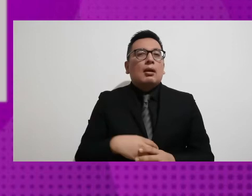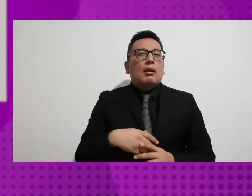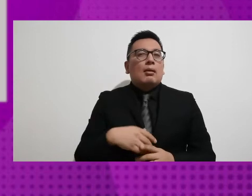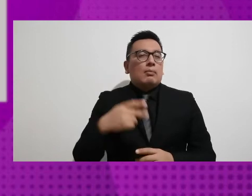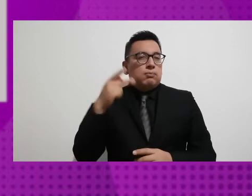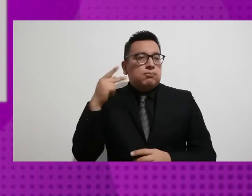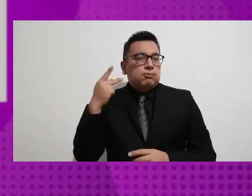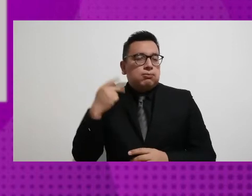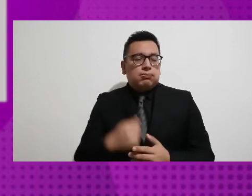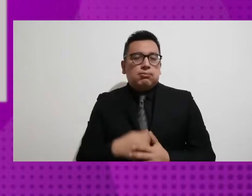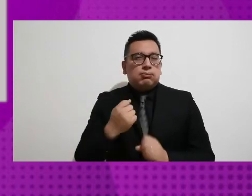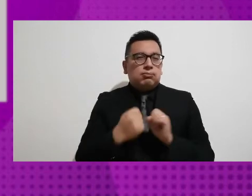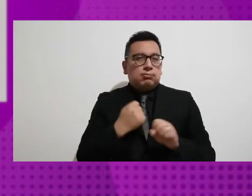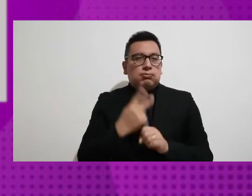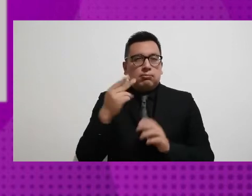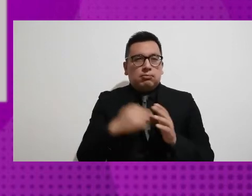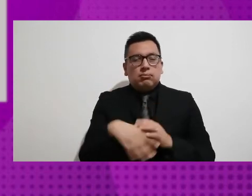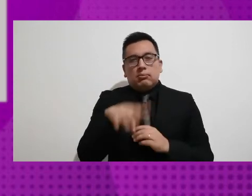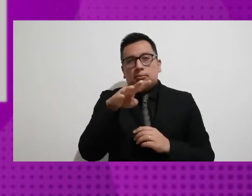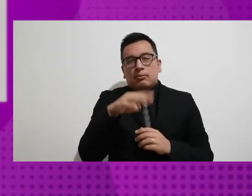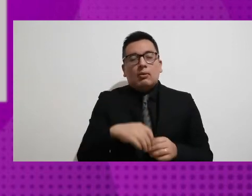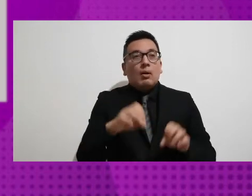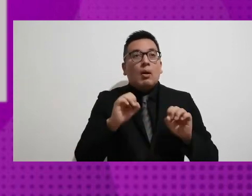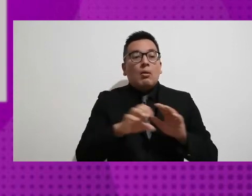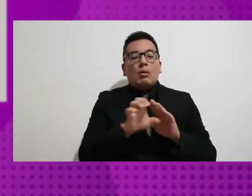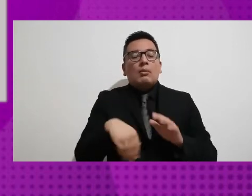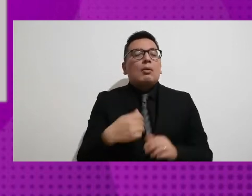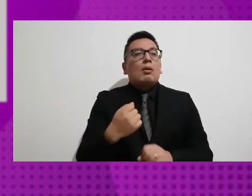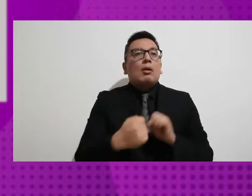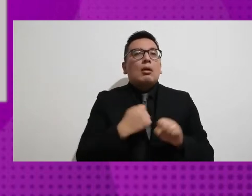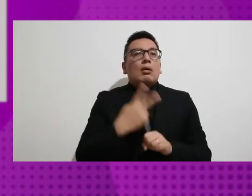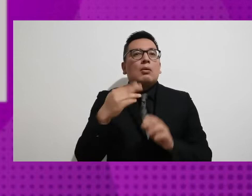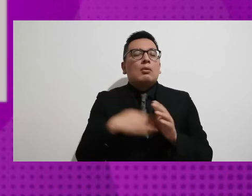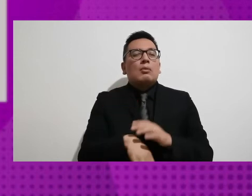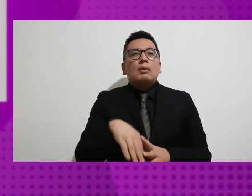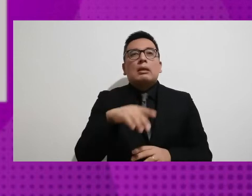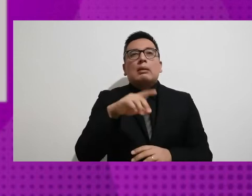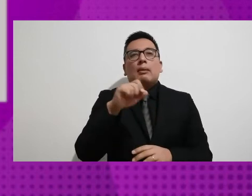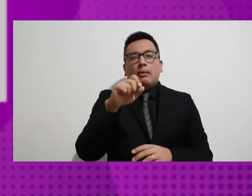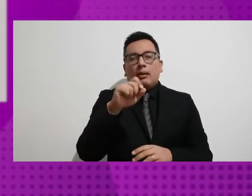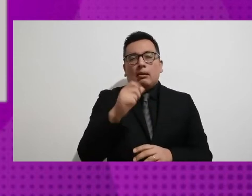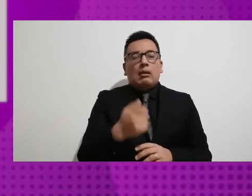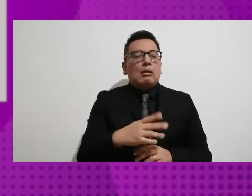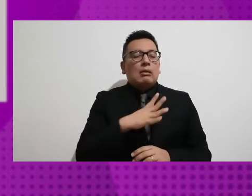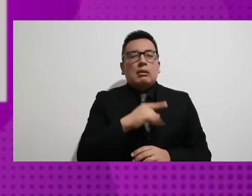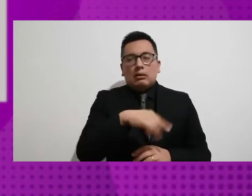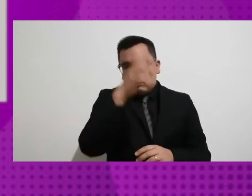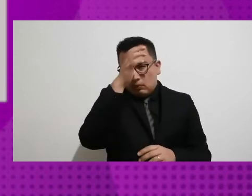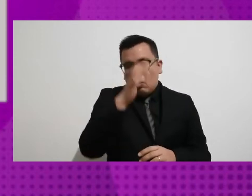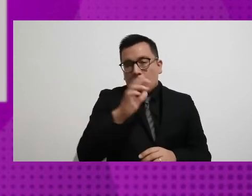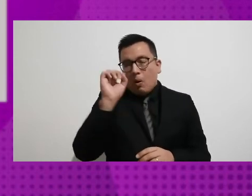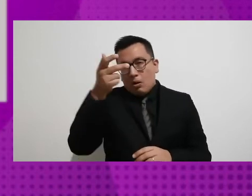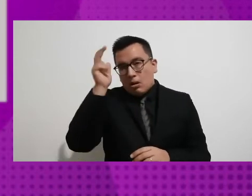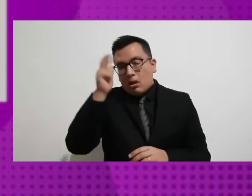2019 y la atracción para suspender los procesos electorales locales de Coahuila e Hidalgo, que ya ha mencionado la